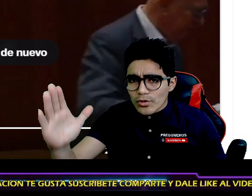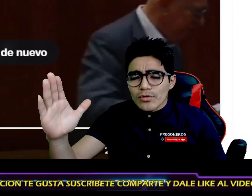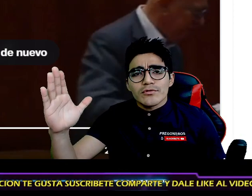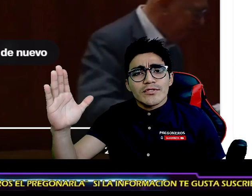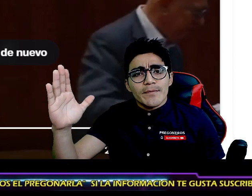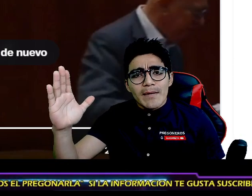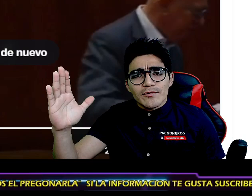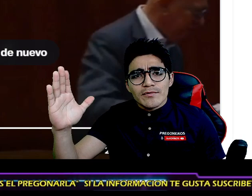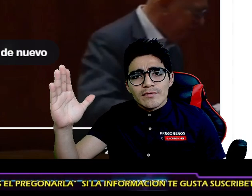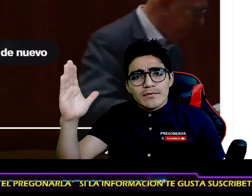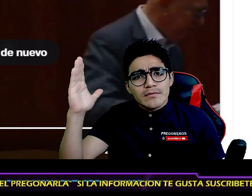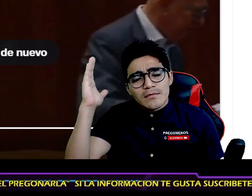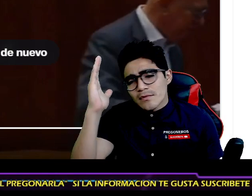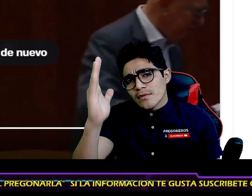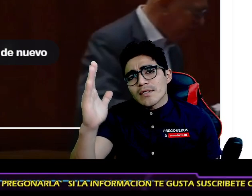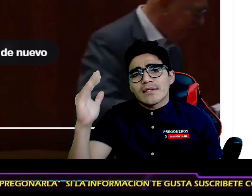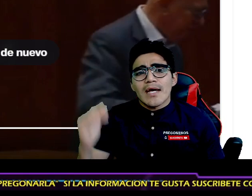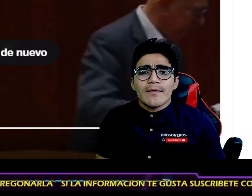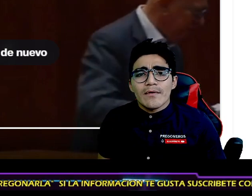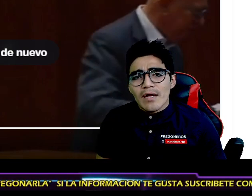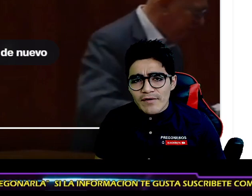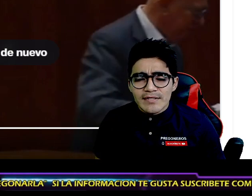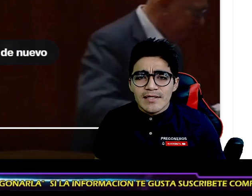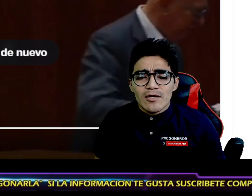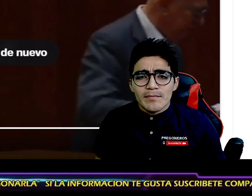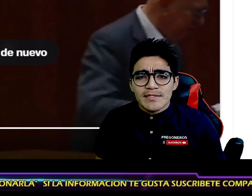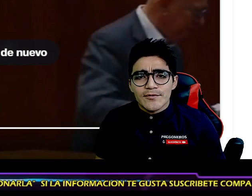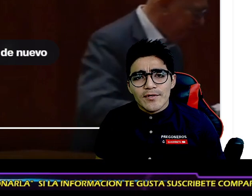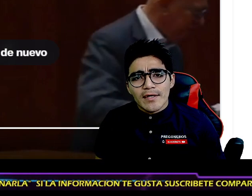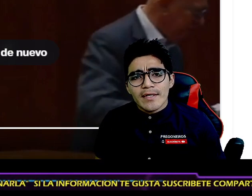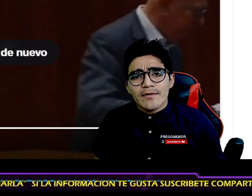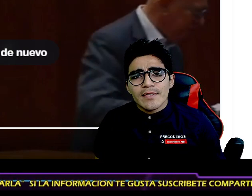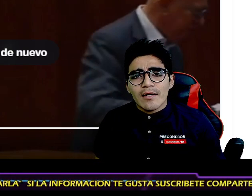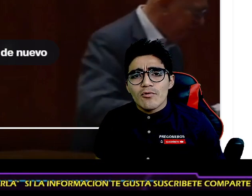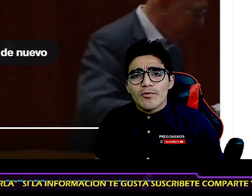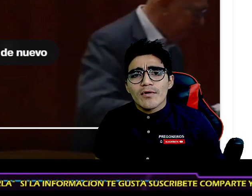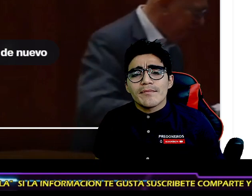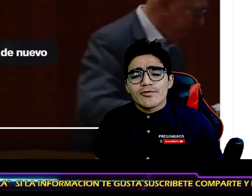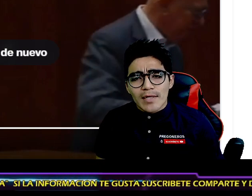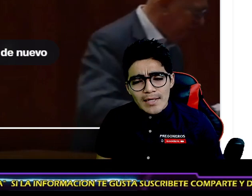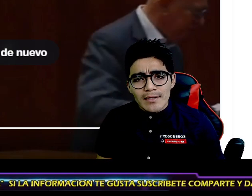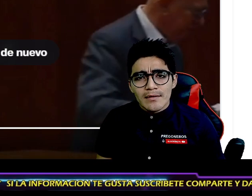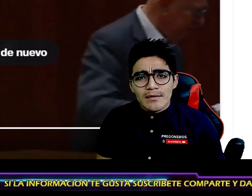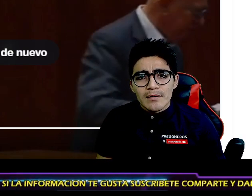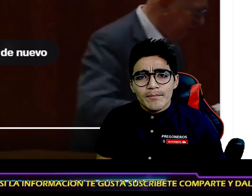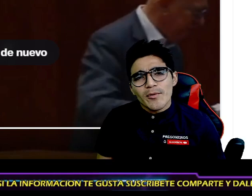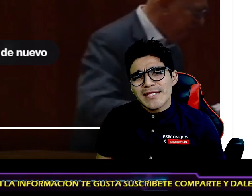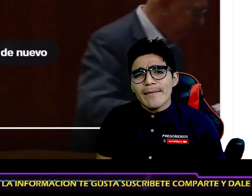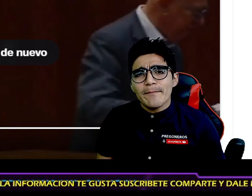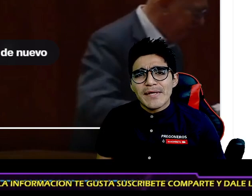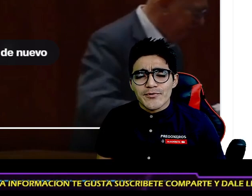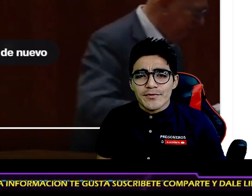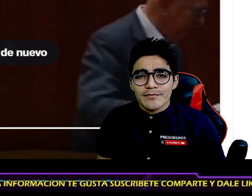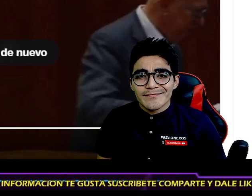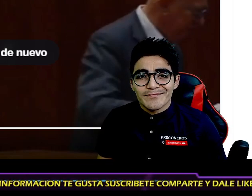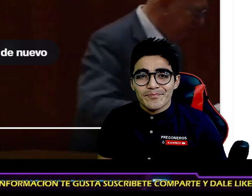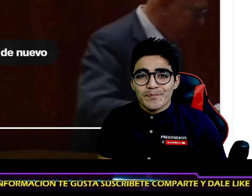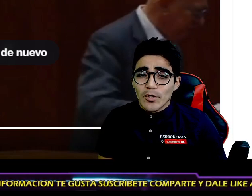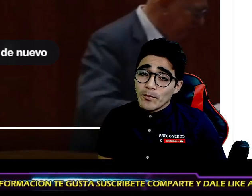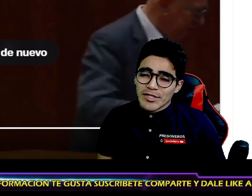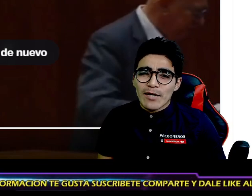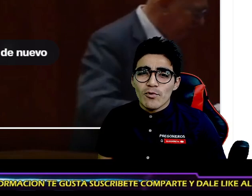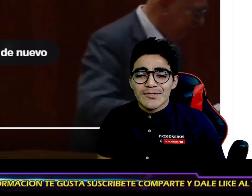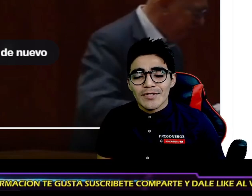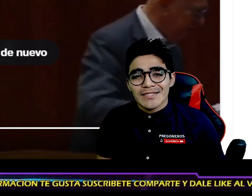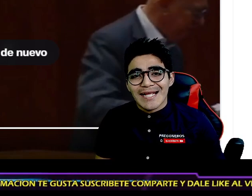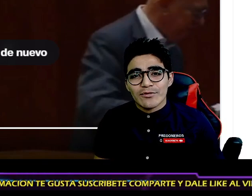y todos lo sepamos. Quitaron a Félix Salgado Macedón en Guerrero y a Raúl Morón en Michoacán por 20 mil pesos. Pero